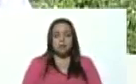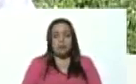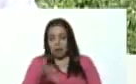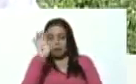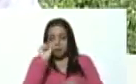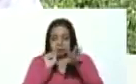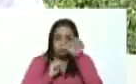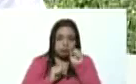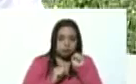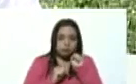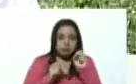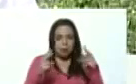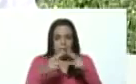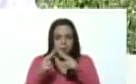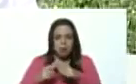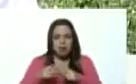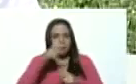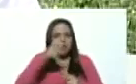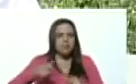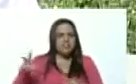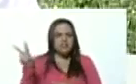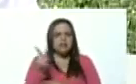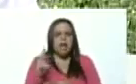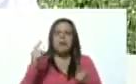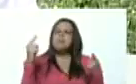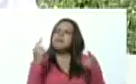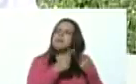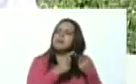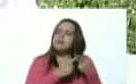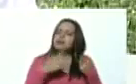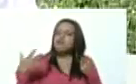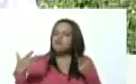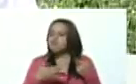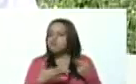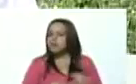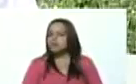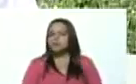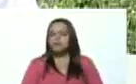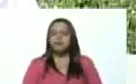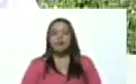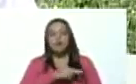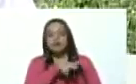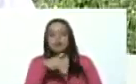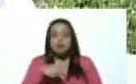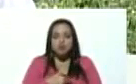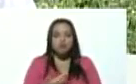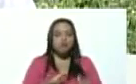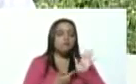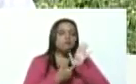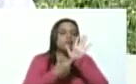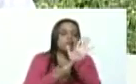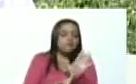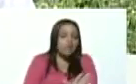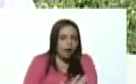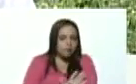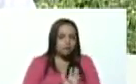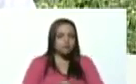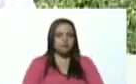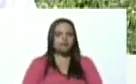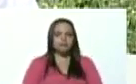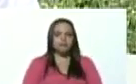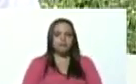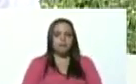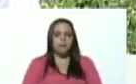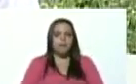todo el pueblo de Venezuela. En primer lugar, nosotros estamos presentando en